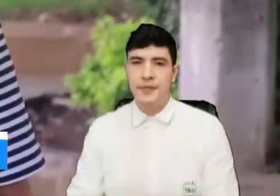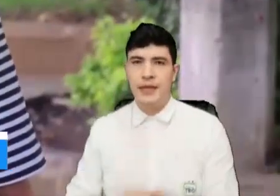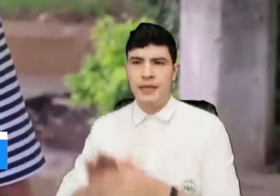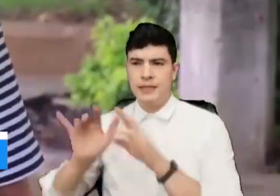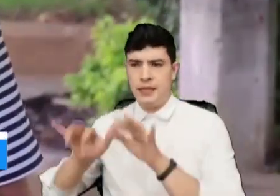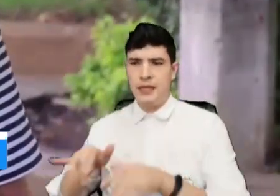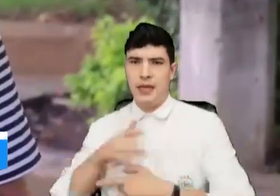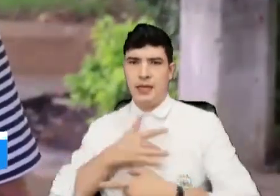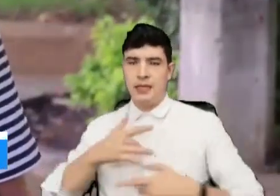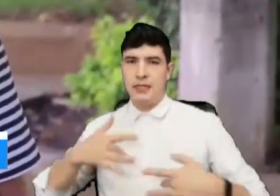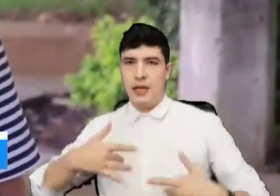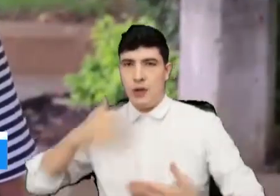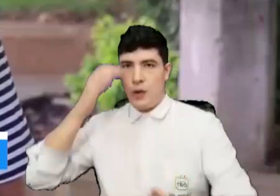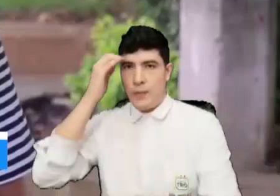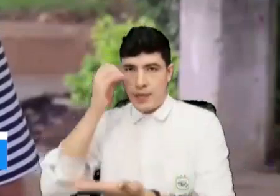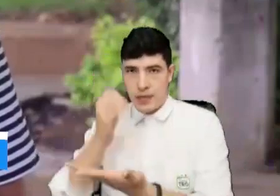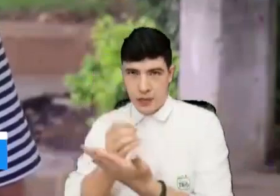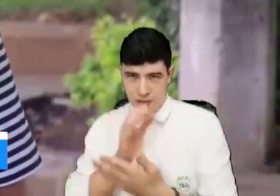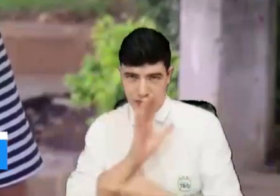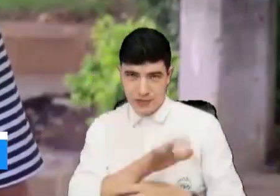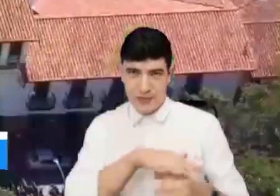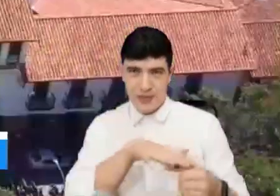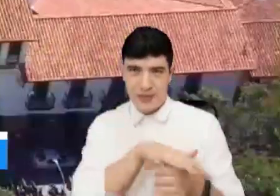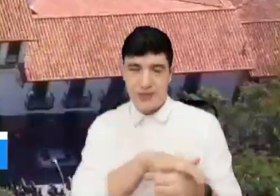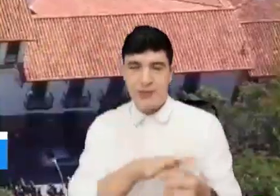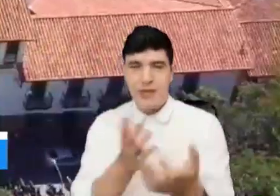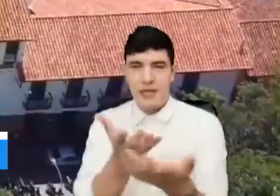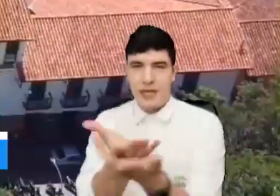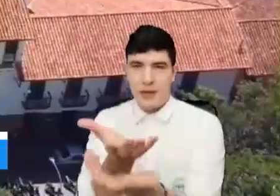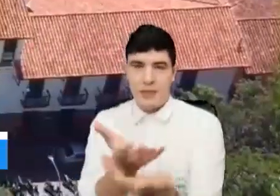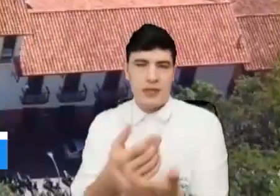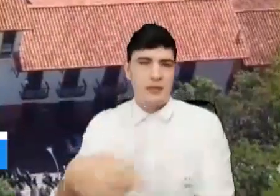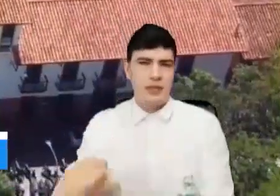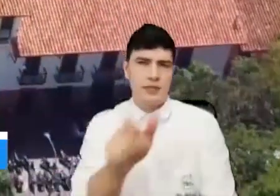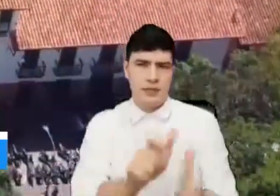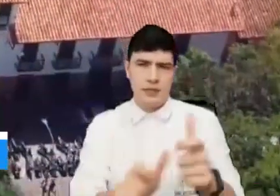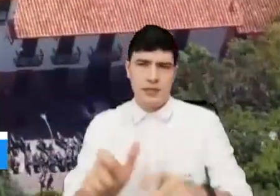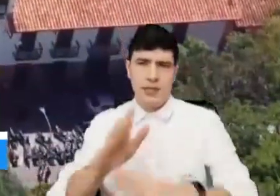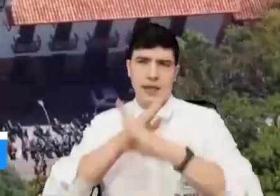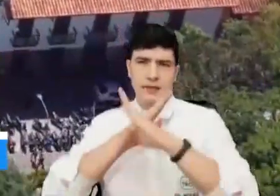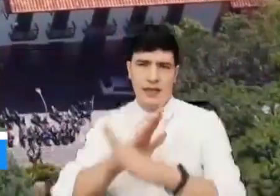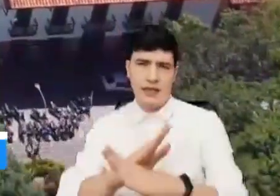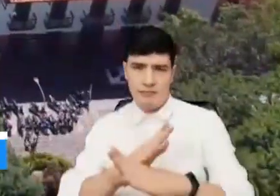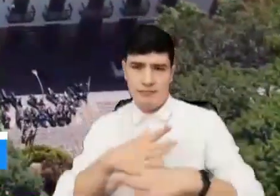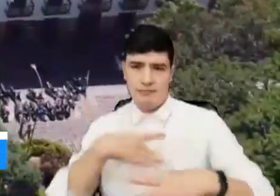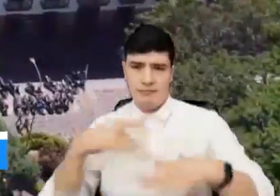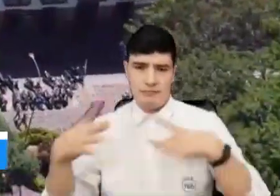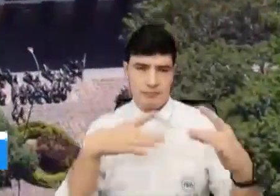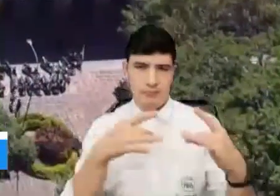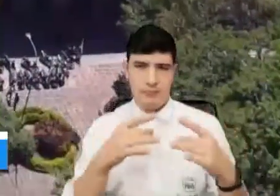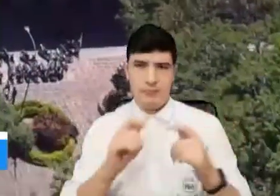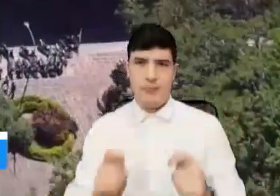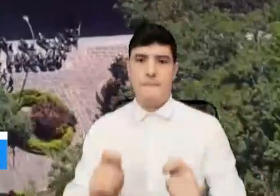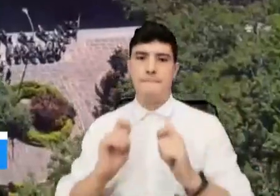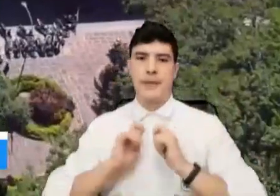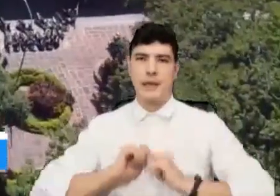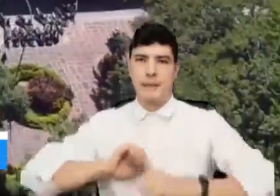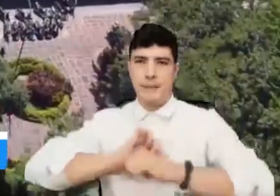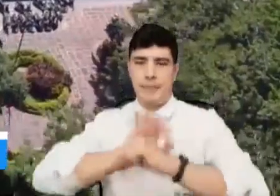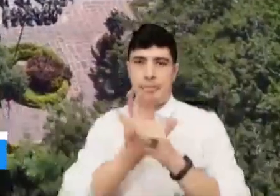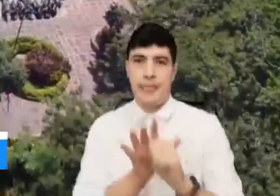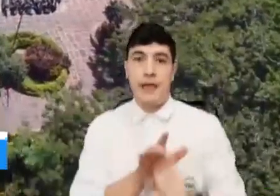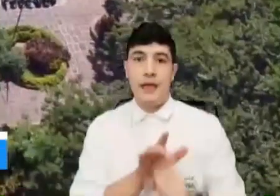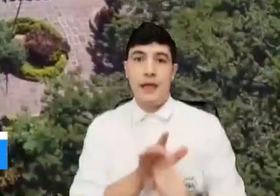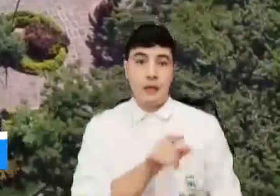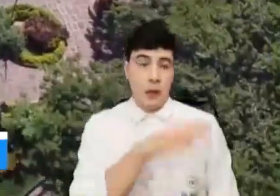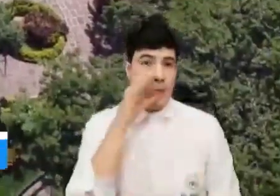da las siguientes recomendaciones para evitar más contagios. Un hombre y una mujer de 21 y 34 años de edad respectivamente